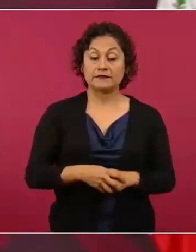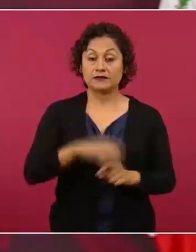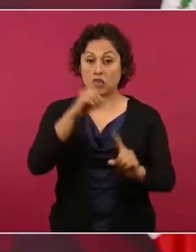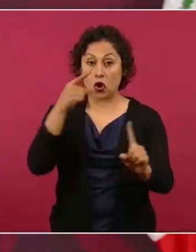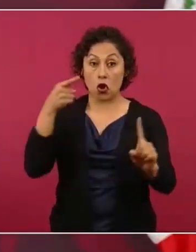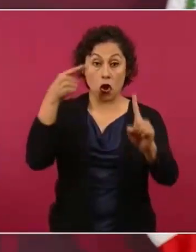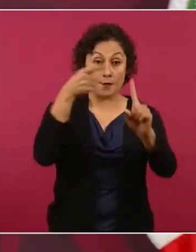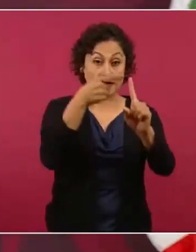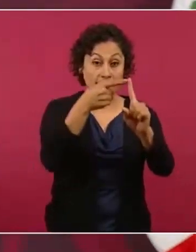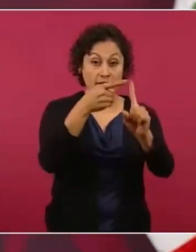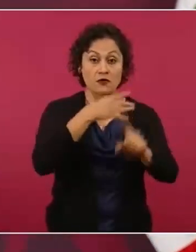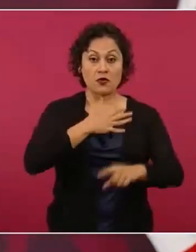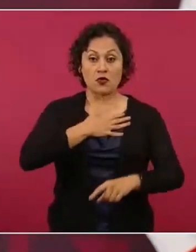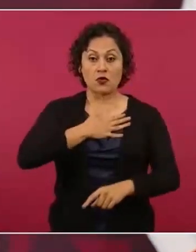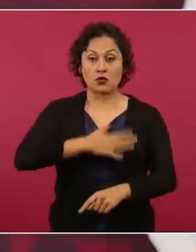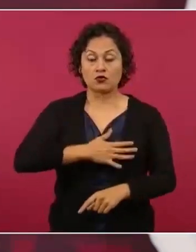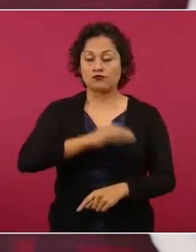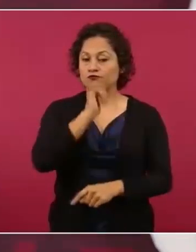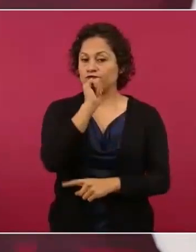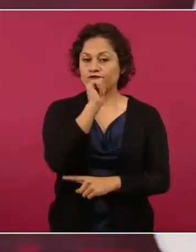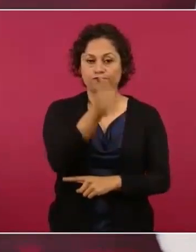justos,